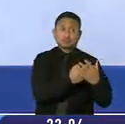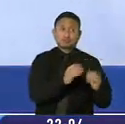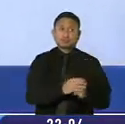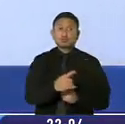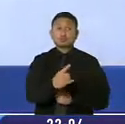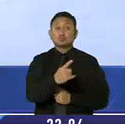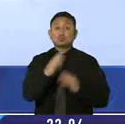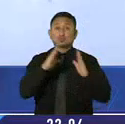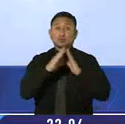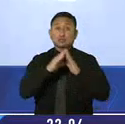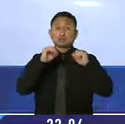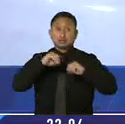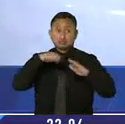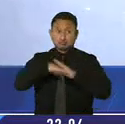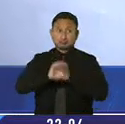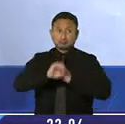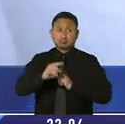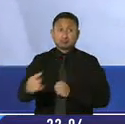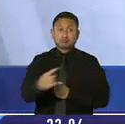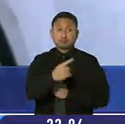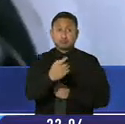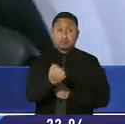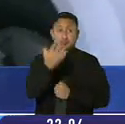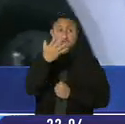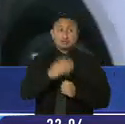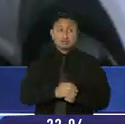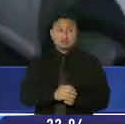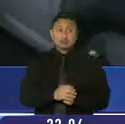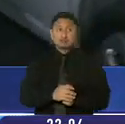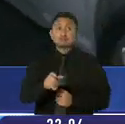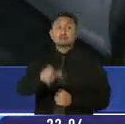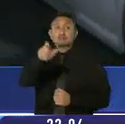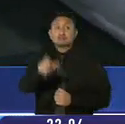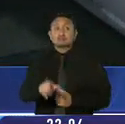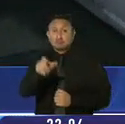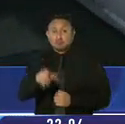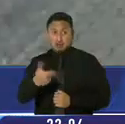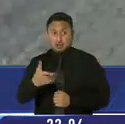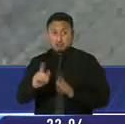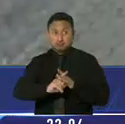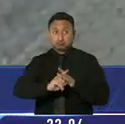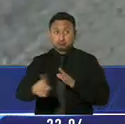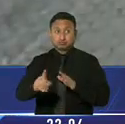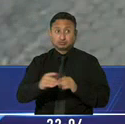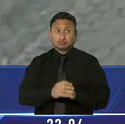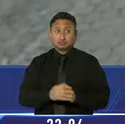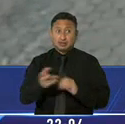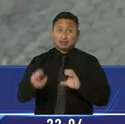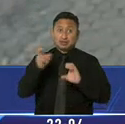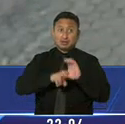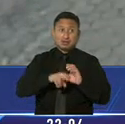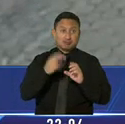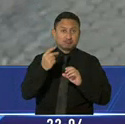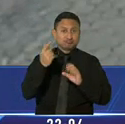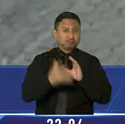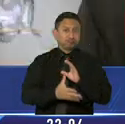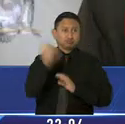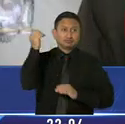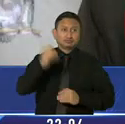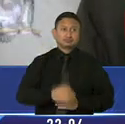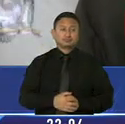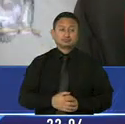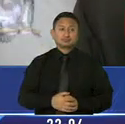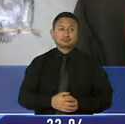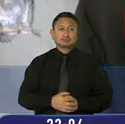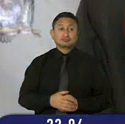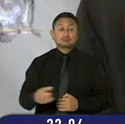auto blanco que aparece en escena cuando los supuestos delincuentes huían, luego de perpetrar los robos a mano armada. Esta operación